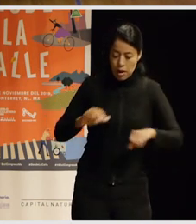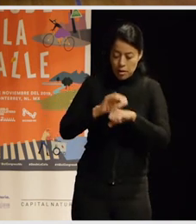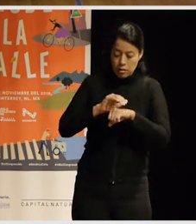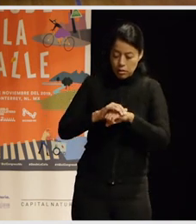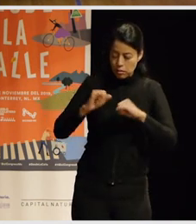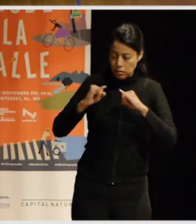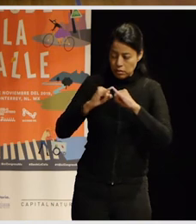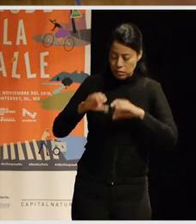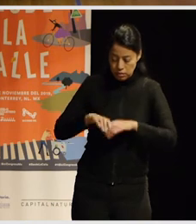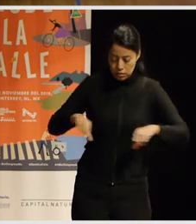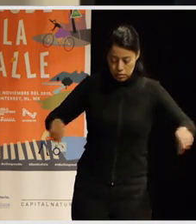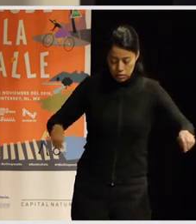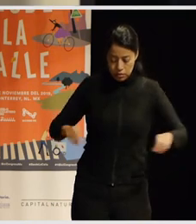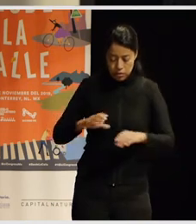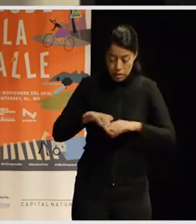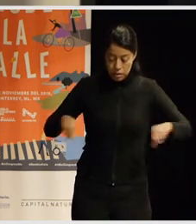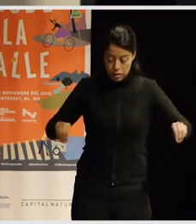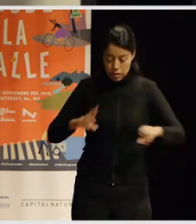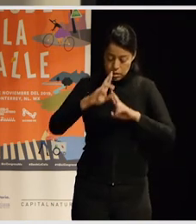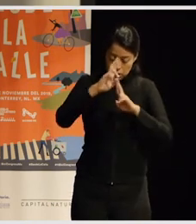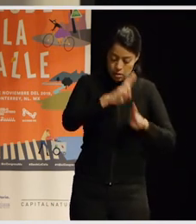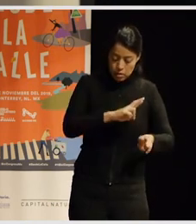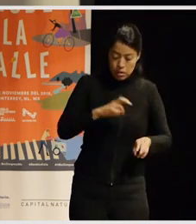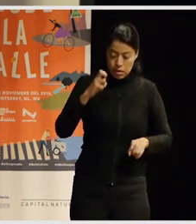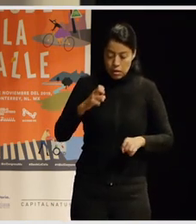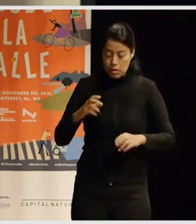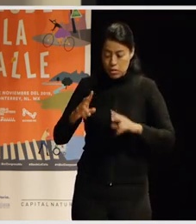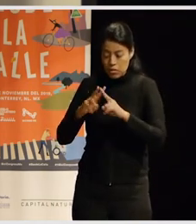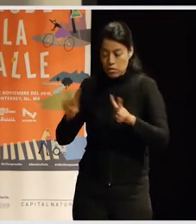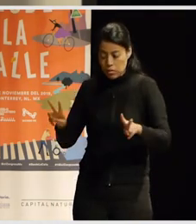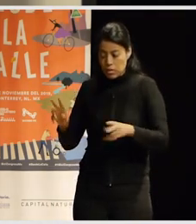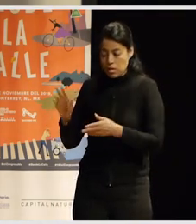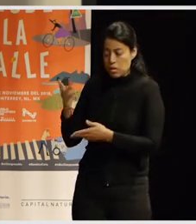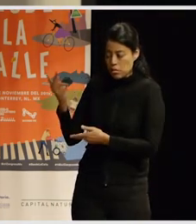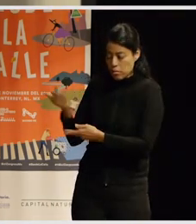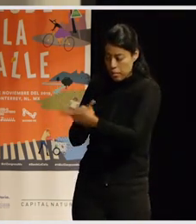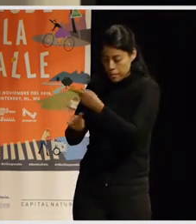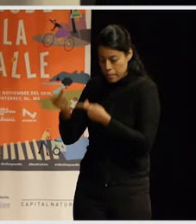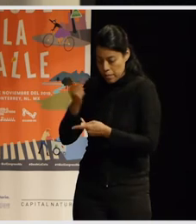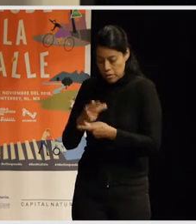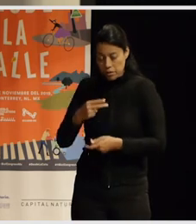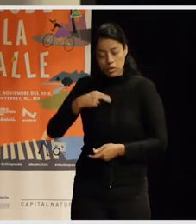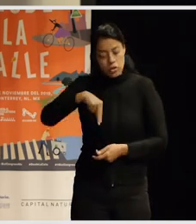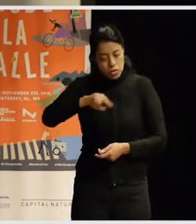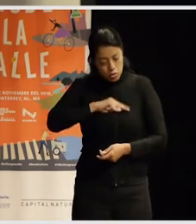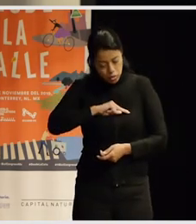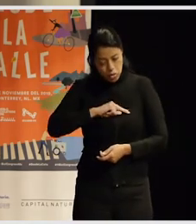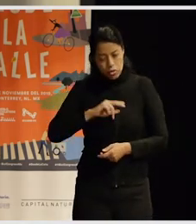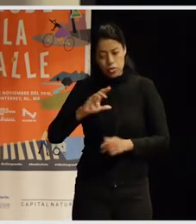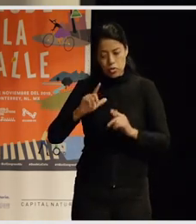gestionaron todo con los vecinos pero está esta pregunta que nos hace se encamina si siempre consideramos